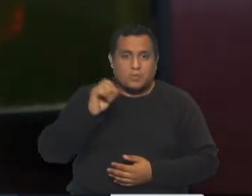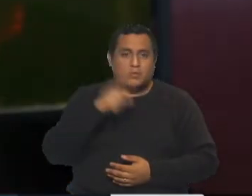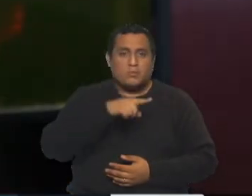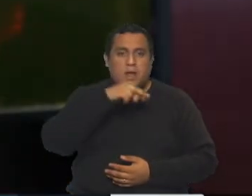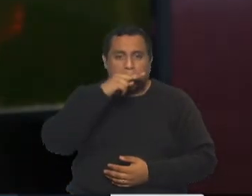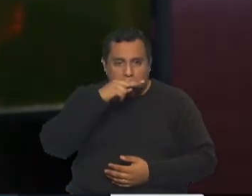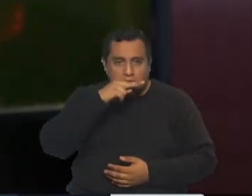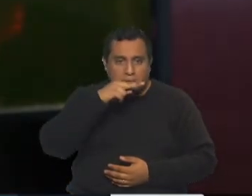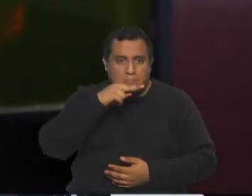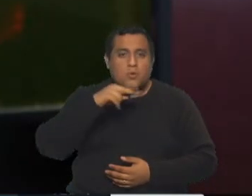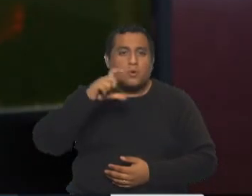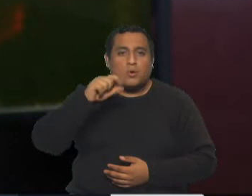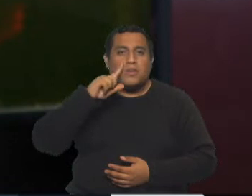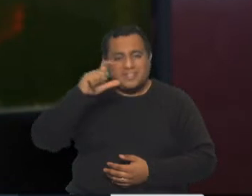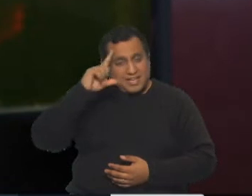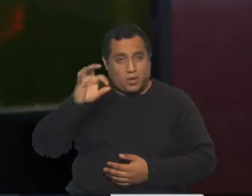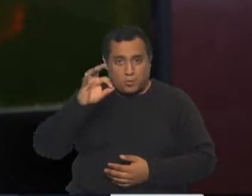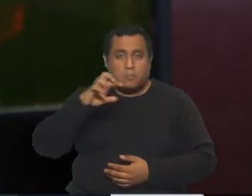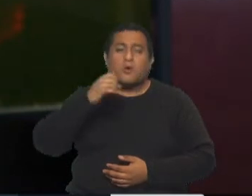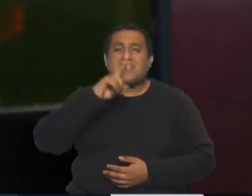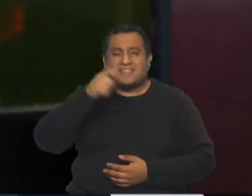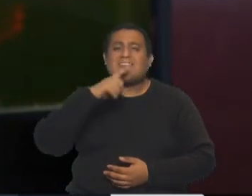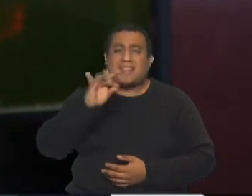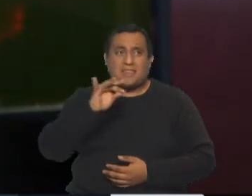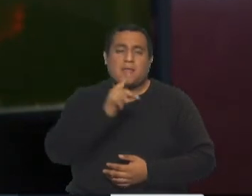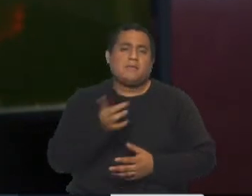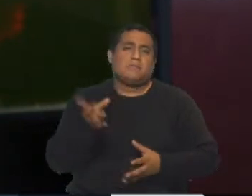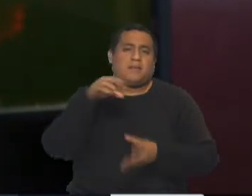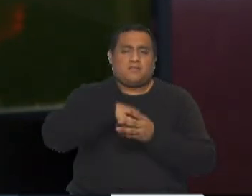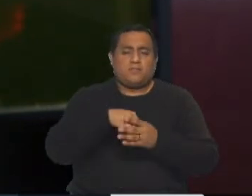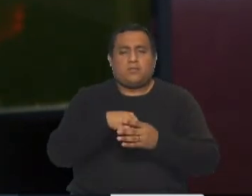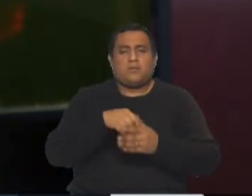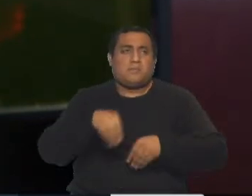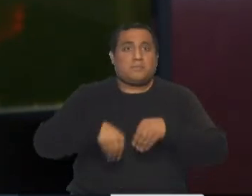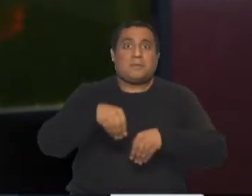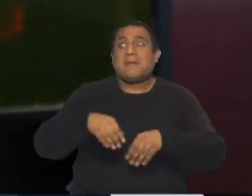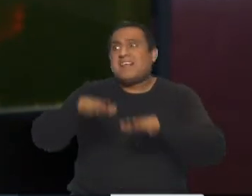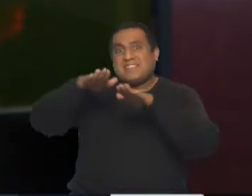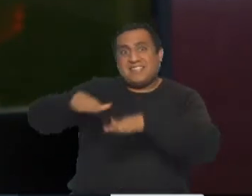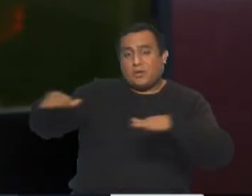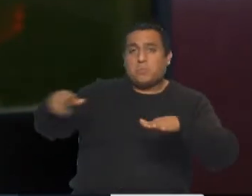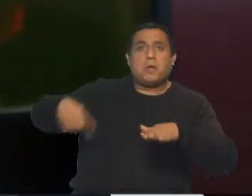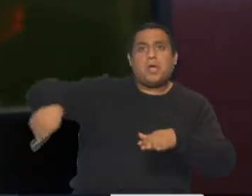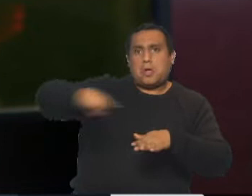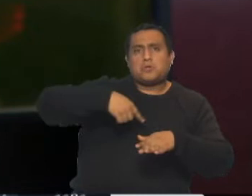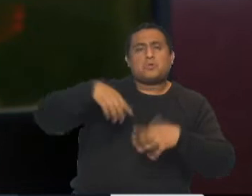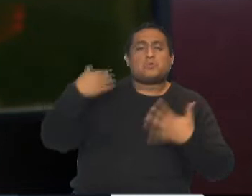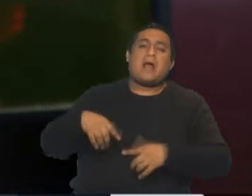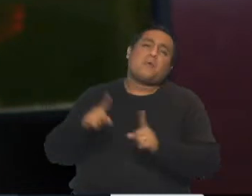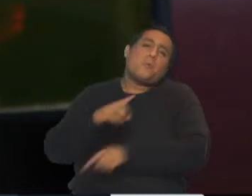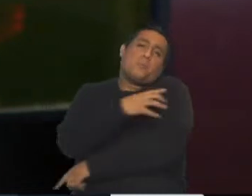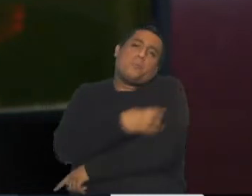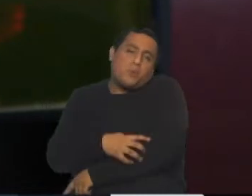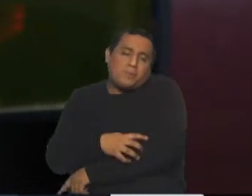Estamos muy emocionados porque realmente, para los chicos, que la mayoría de ellos son chicos que son de bajos recursos, o sea,